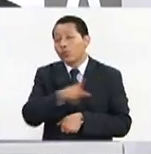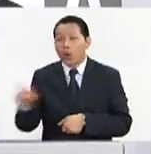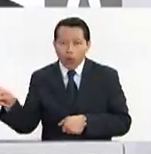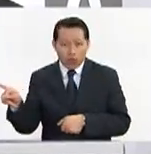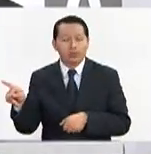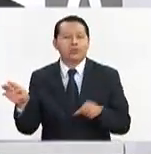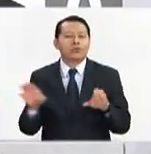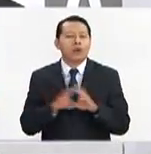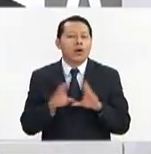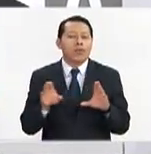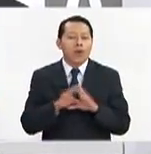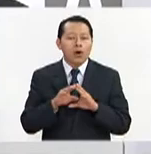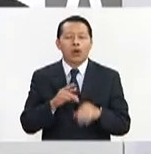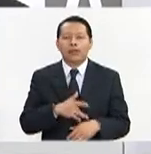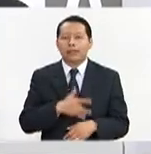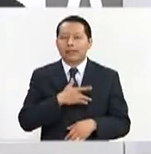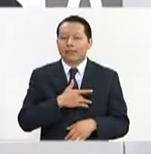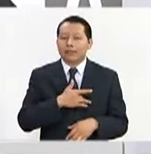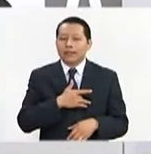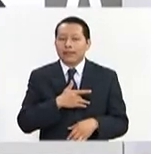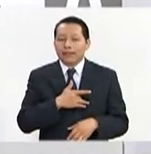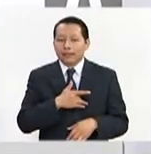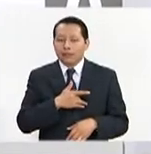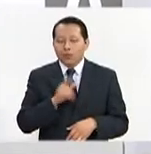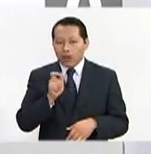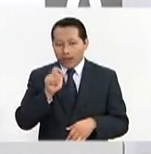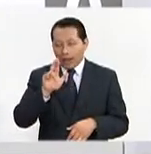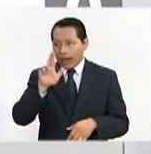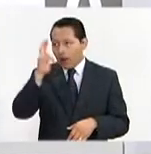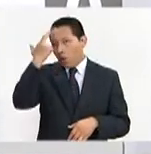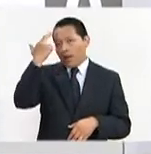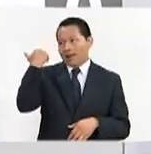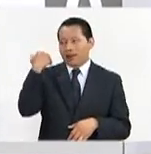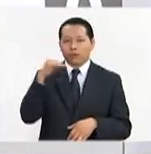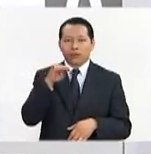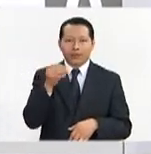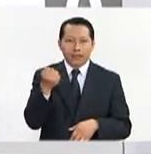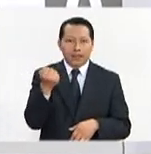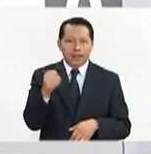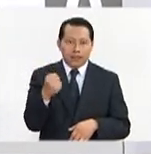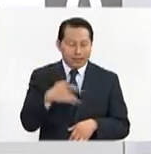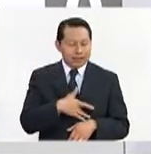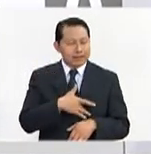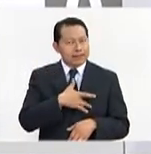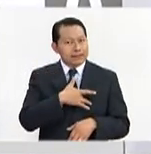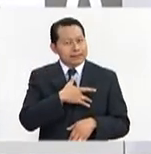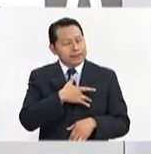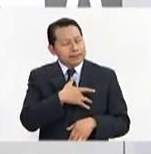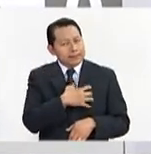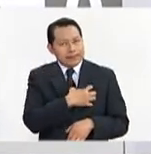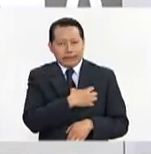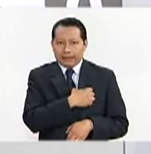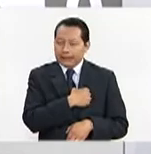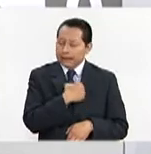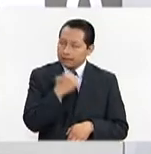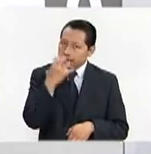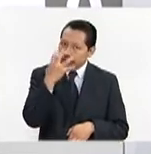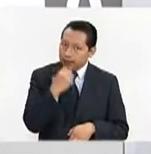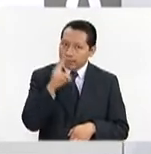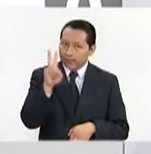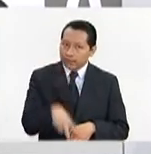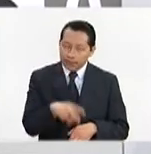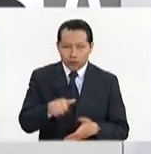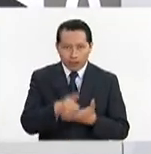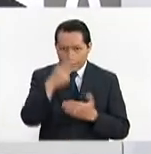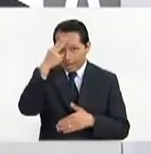llena la emoción cuando recordamos este 19 de septiembre. Ha sido un choque muy fuerte para la Ciudad de México